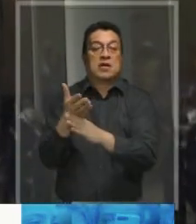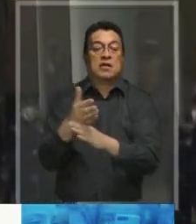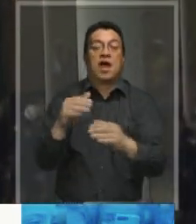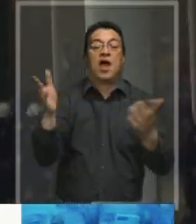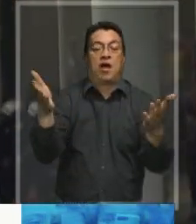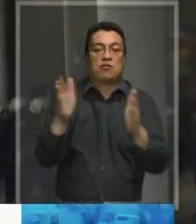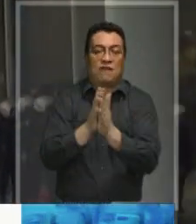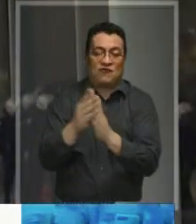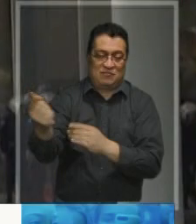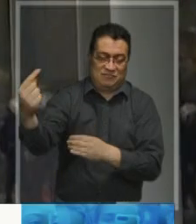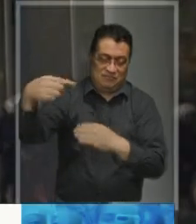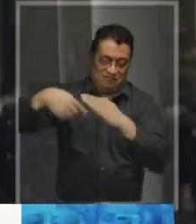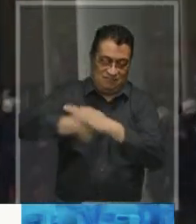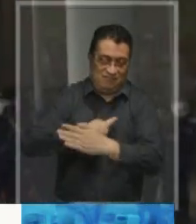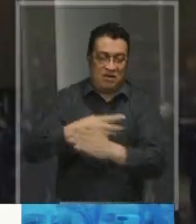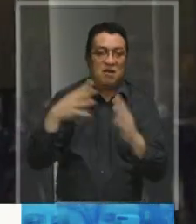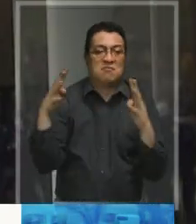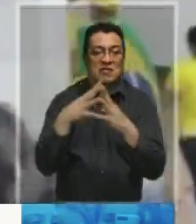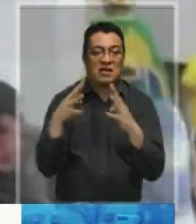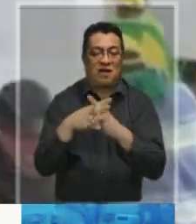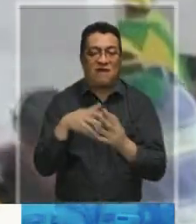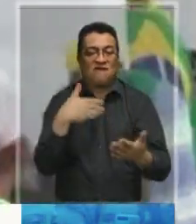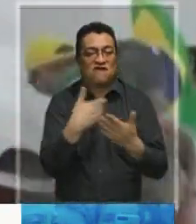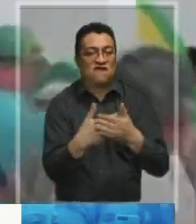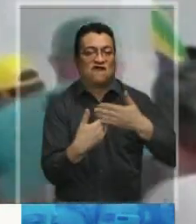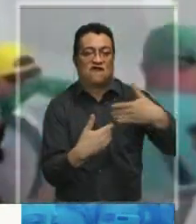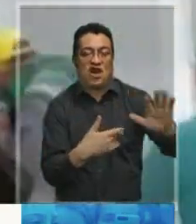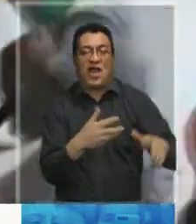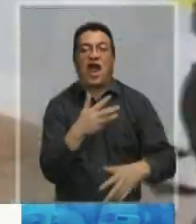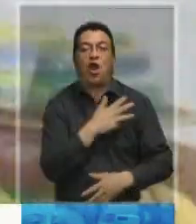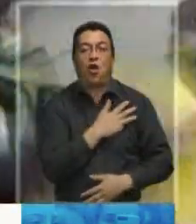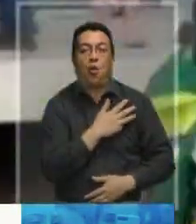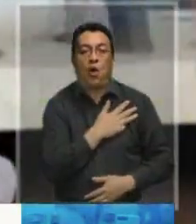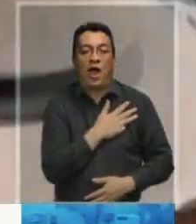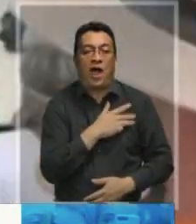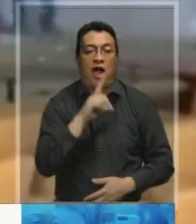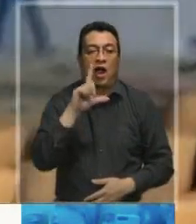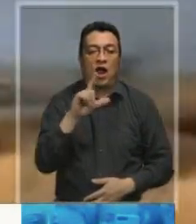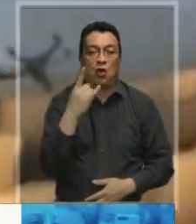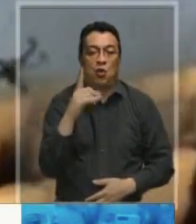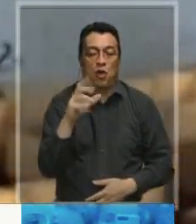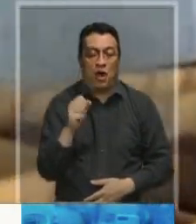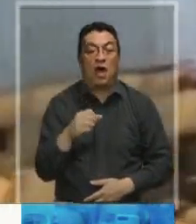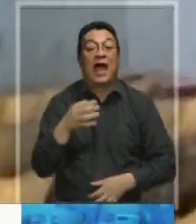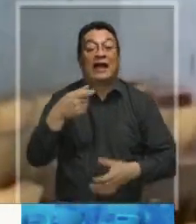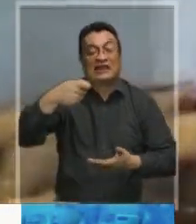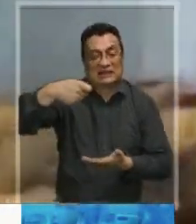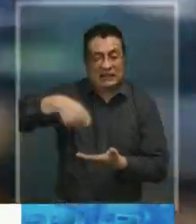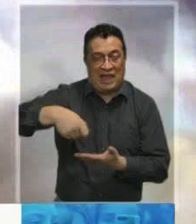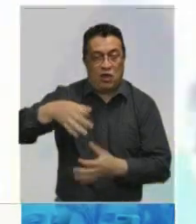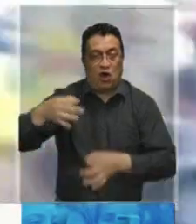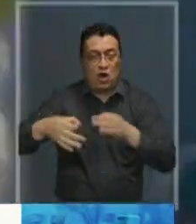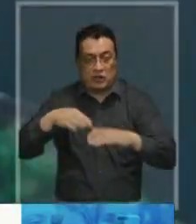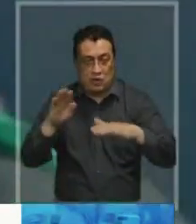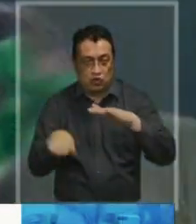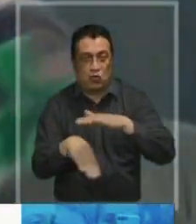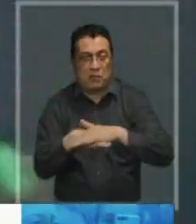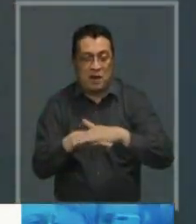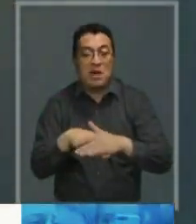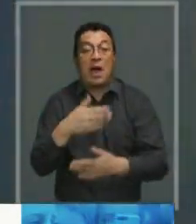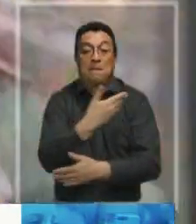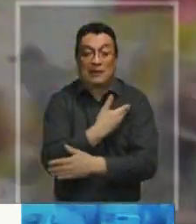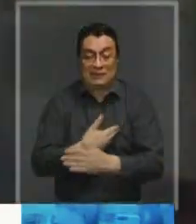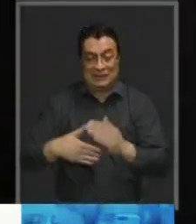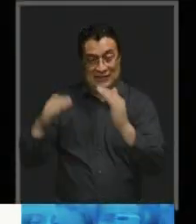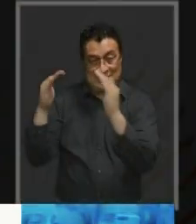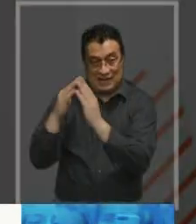derrocar al presidente Lula. Tampoco la vandalización de las sedes del Senado, la Corte Suprema y el propio Palacio